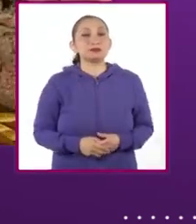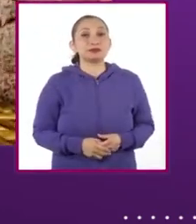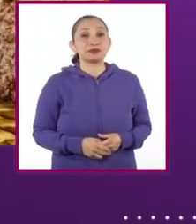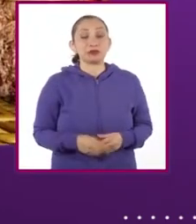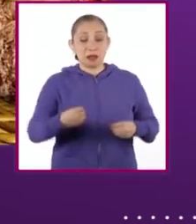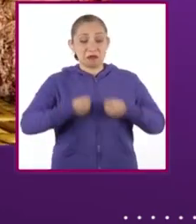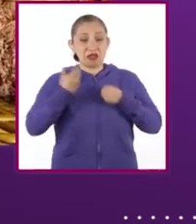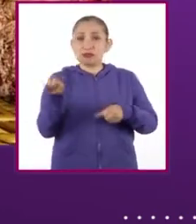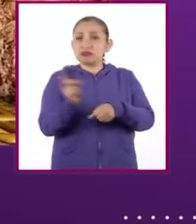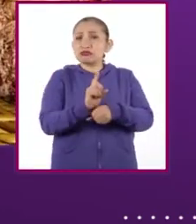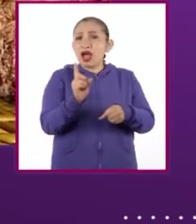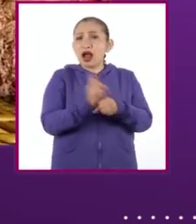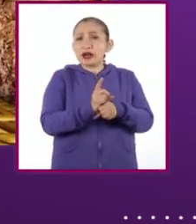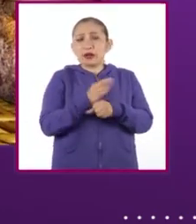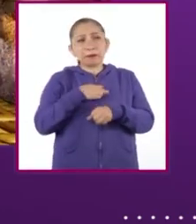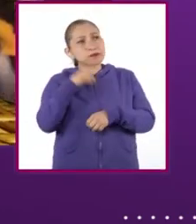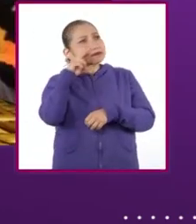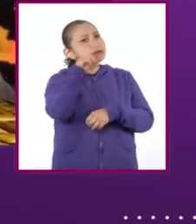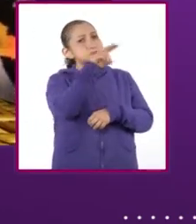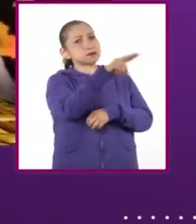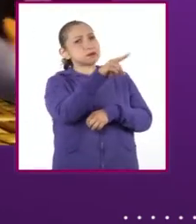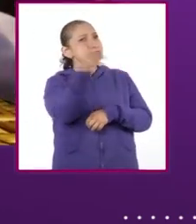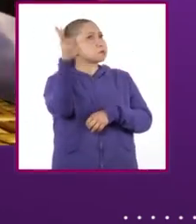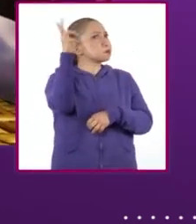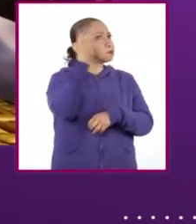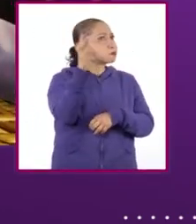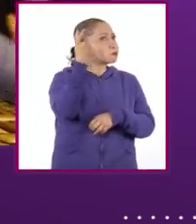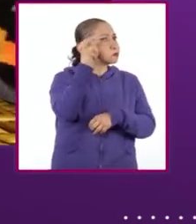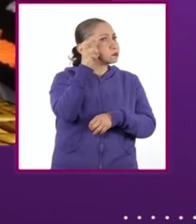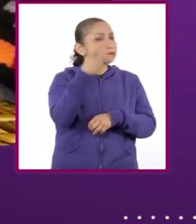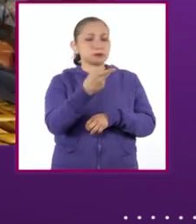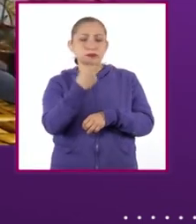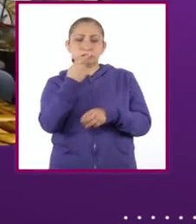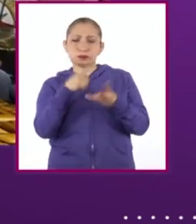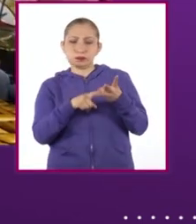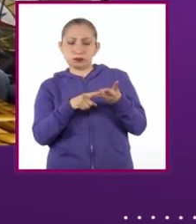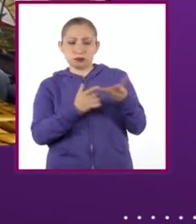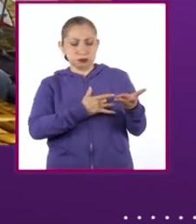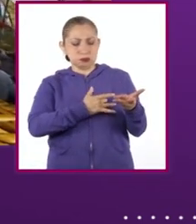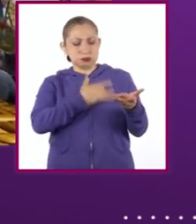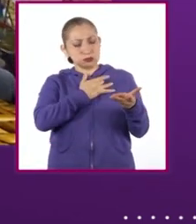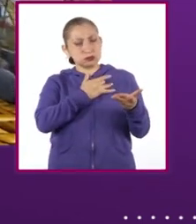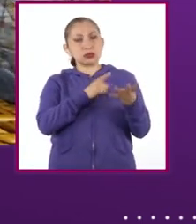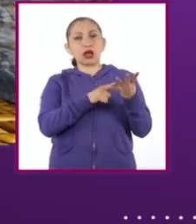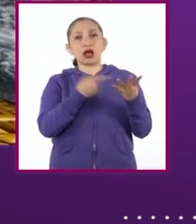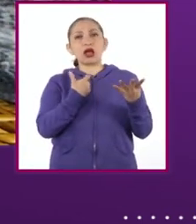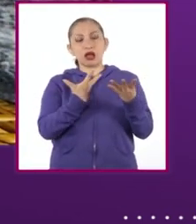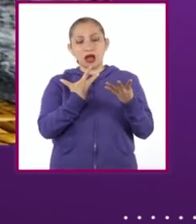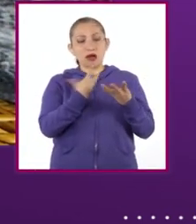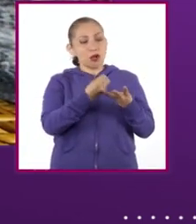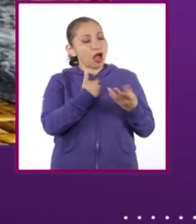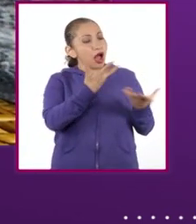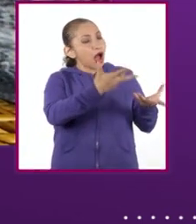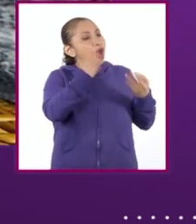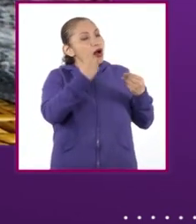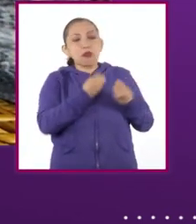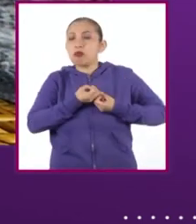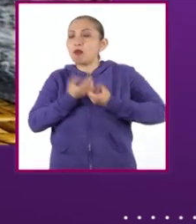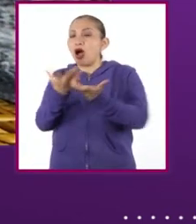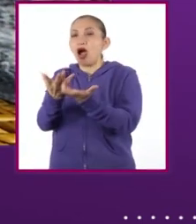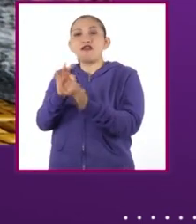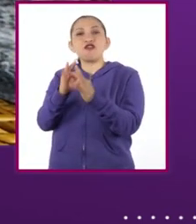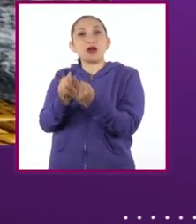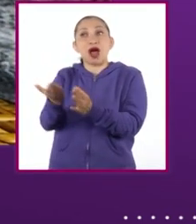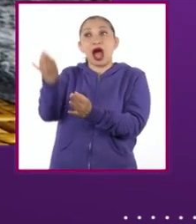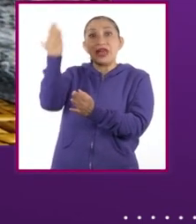nuestra vida diaria podemos ver, oír, hablar, sentir y reproducir diferentes expresiones de